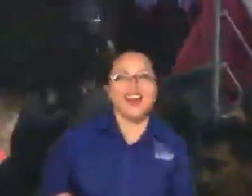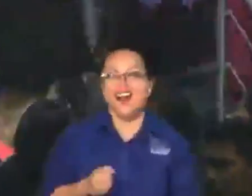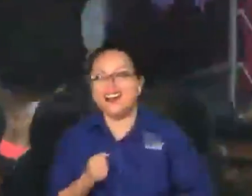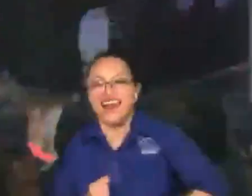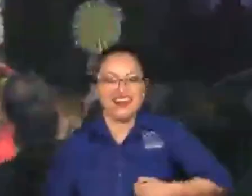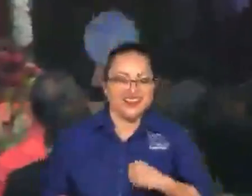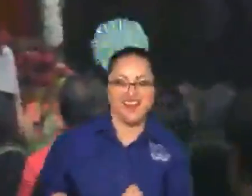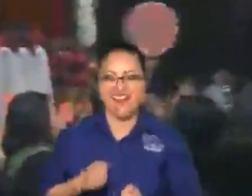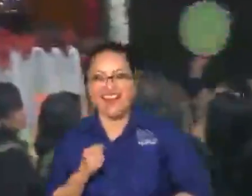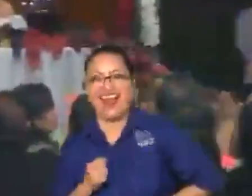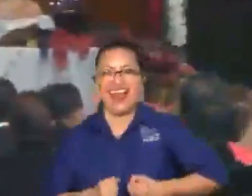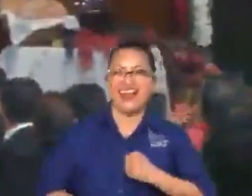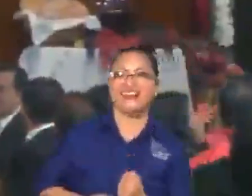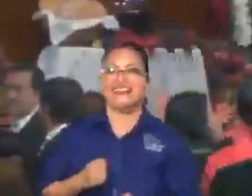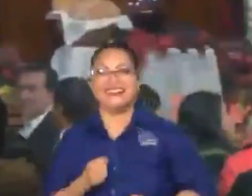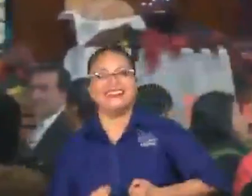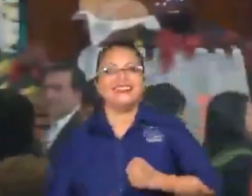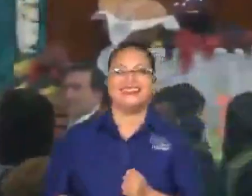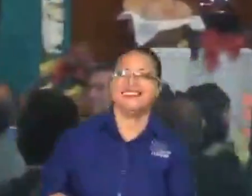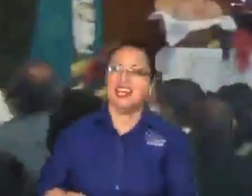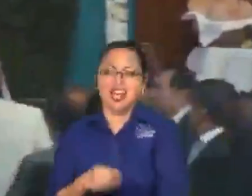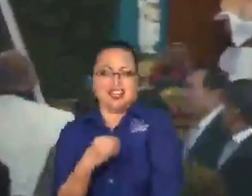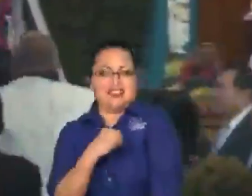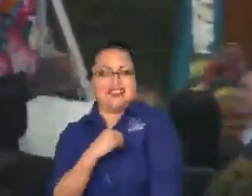correr, correr, correr.